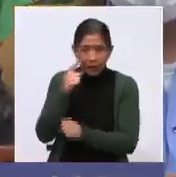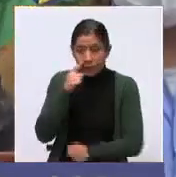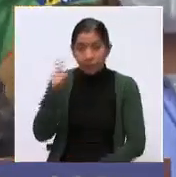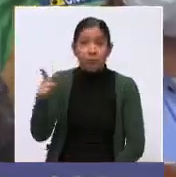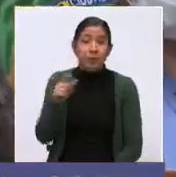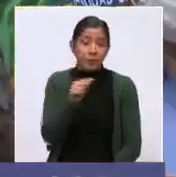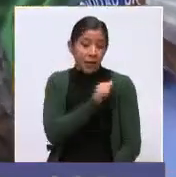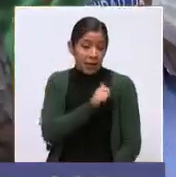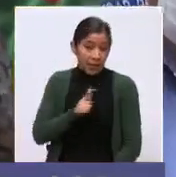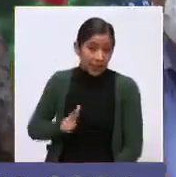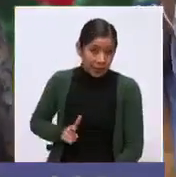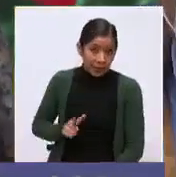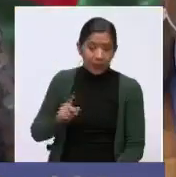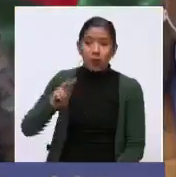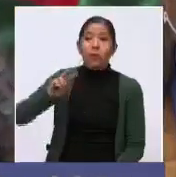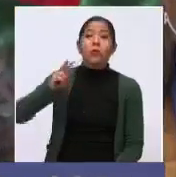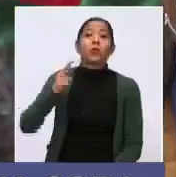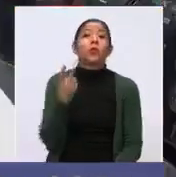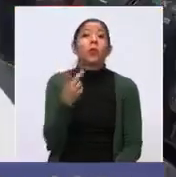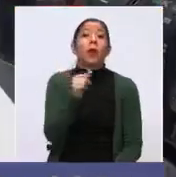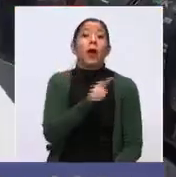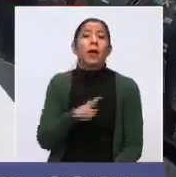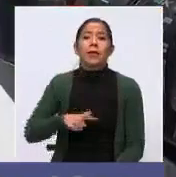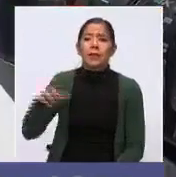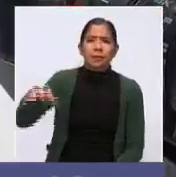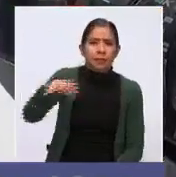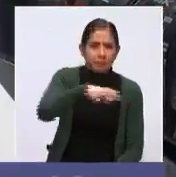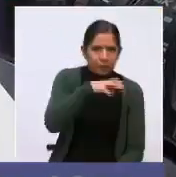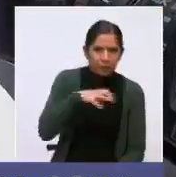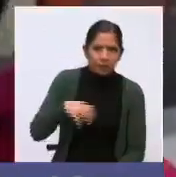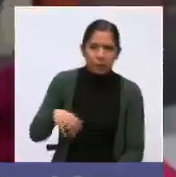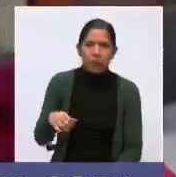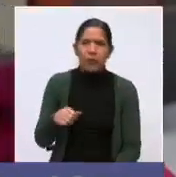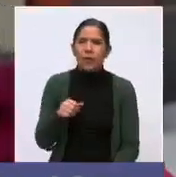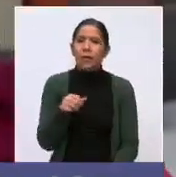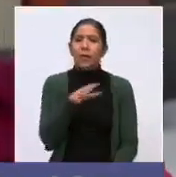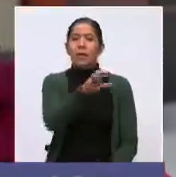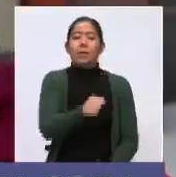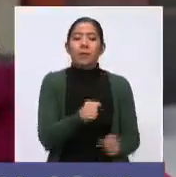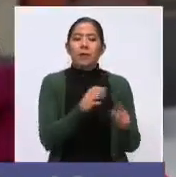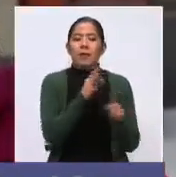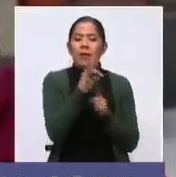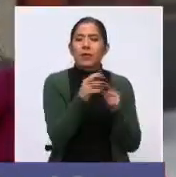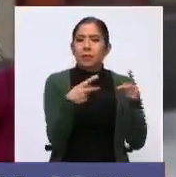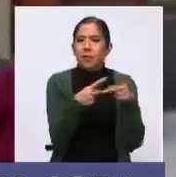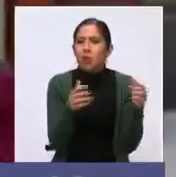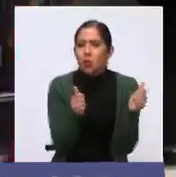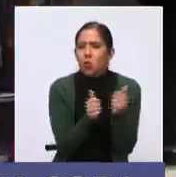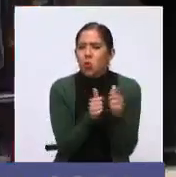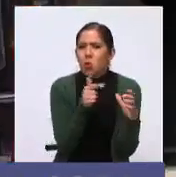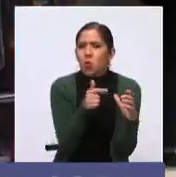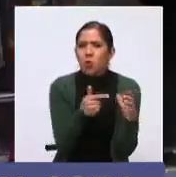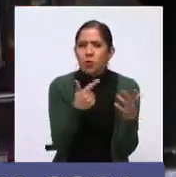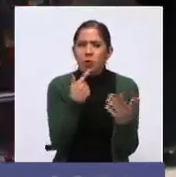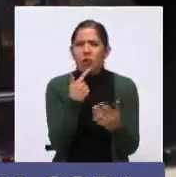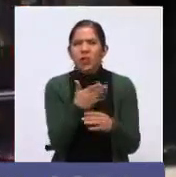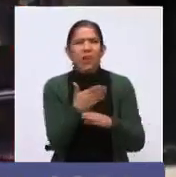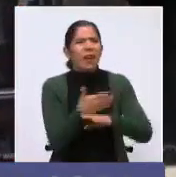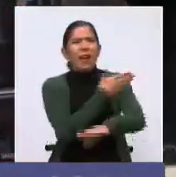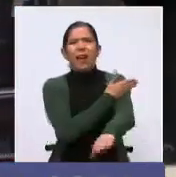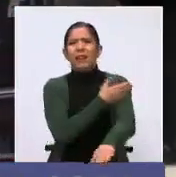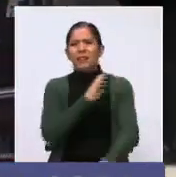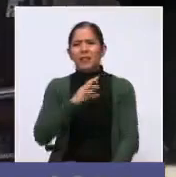políticos, los subalcaldías, como también a la FEJUVE, que ella detestaba, protestaba, que era su FEJUVE de la